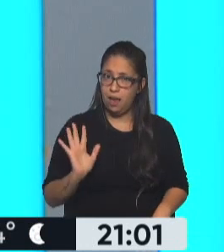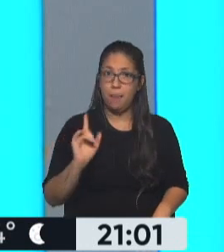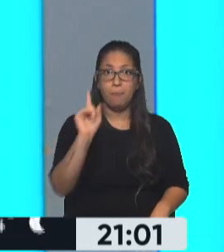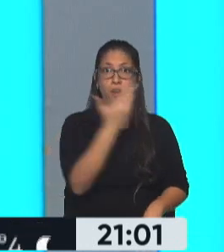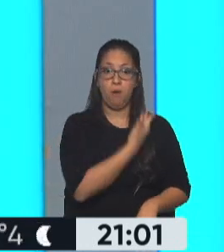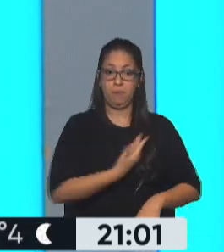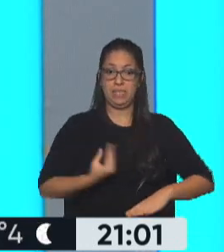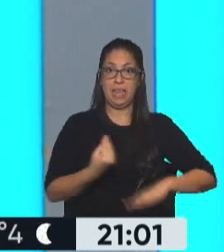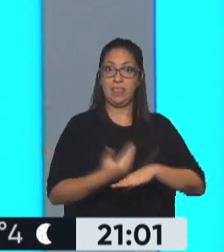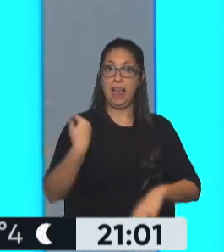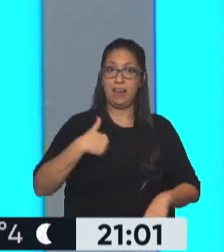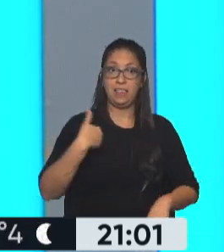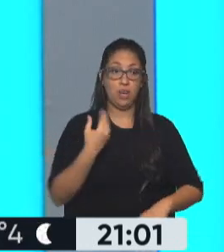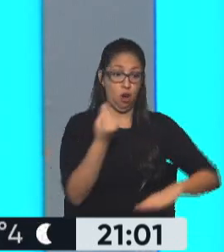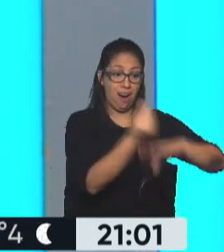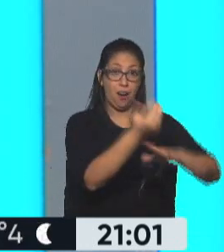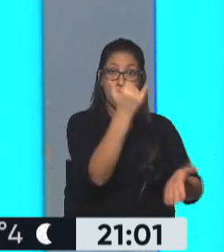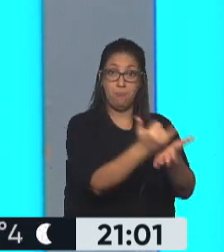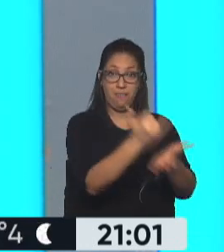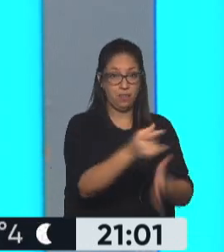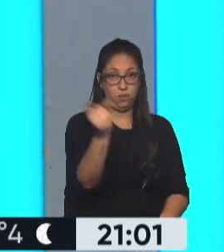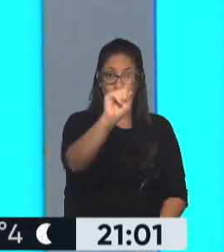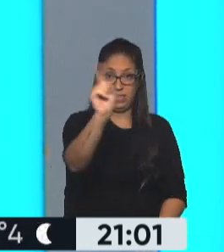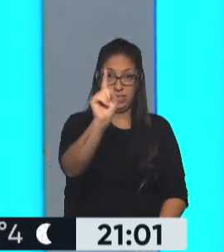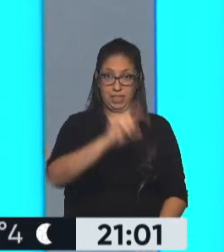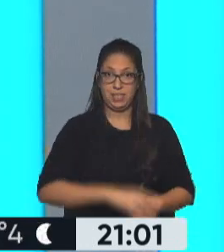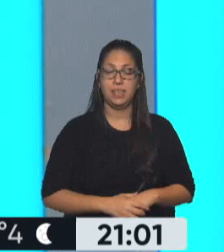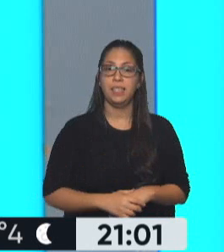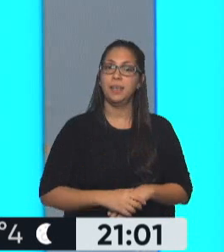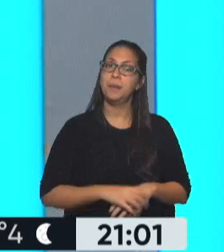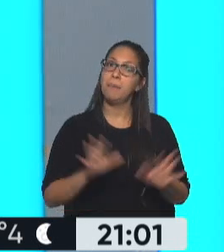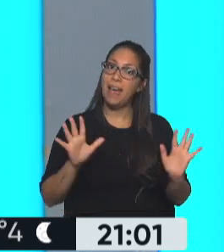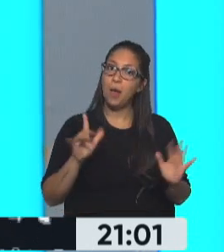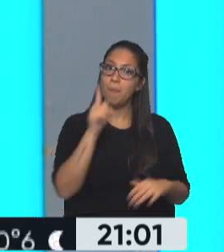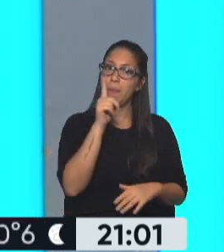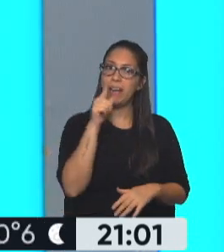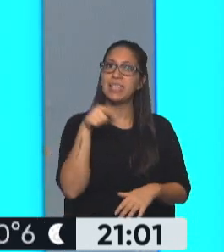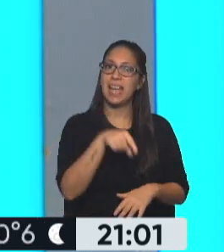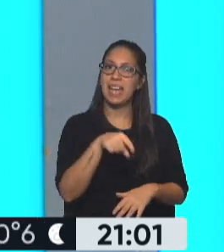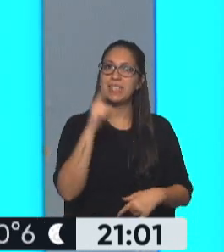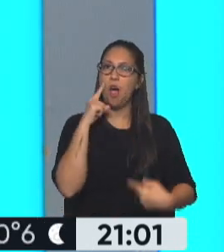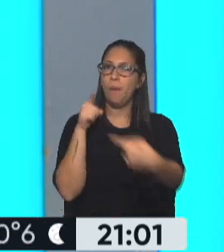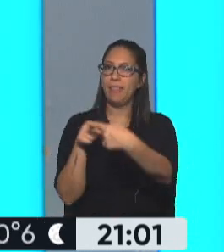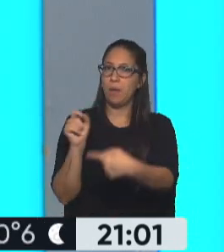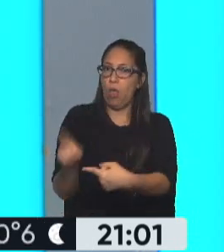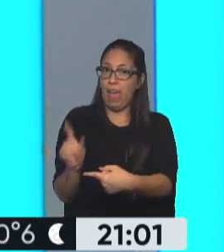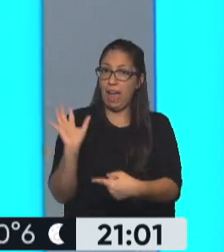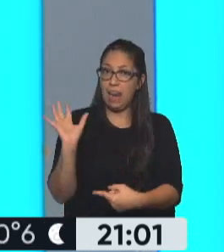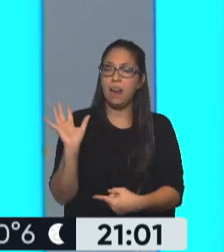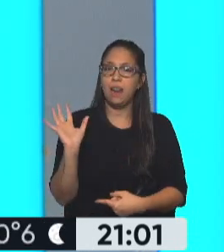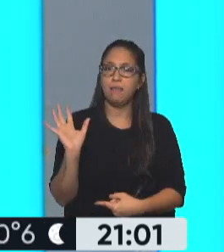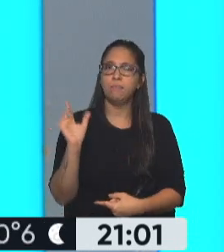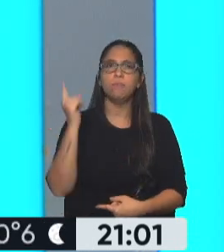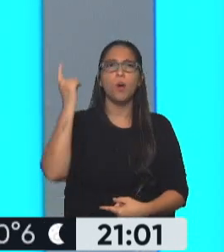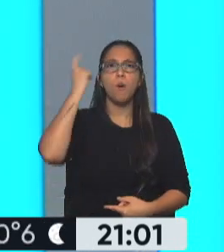de los argentinos no es un cargo menor, como en alguna vez se dijo, ¿no? Pero me parece que en ese sentido tiene una